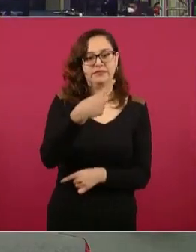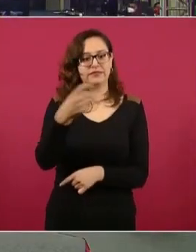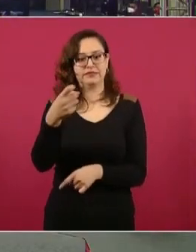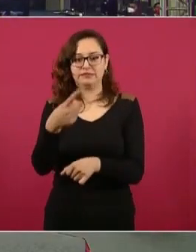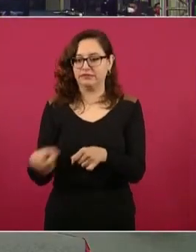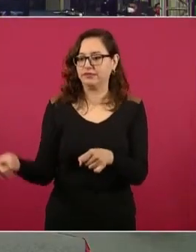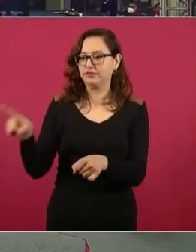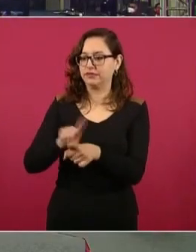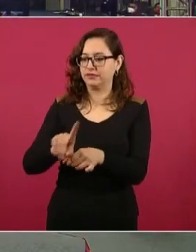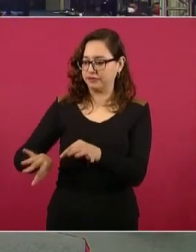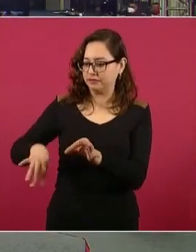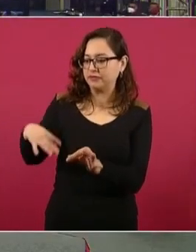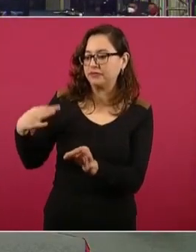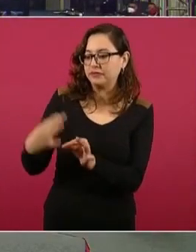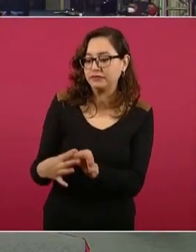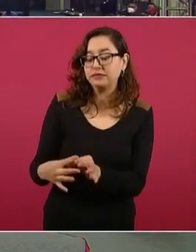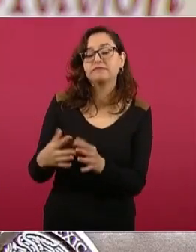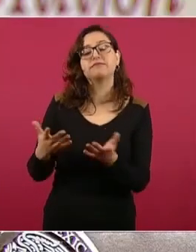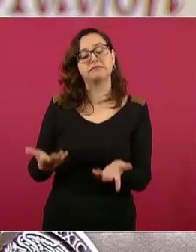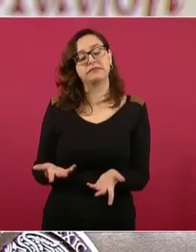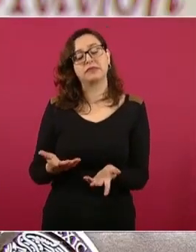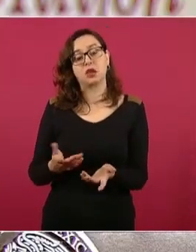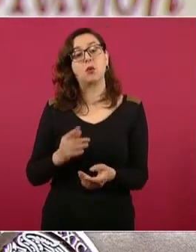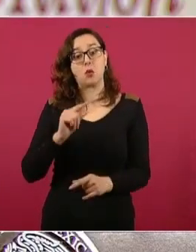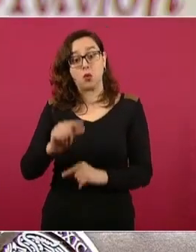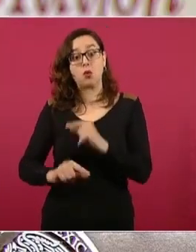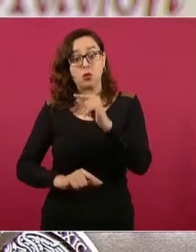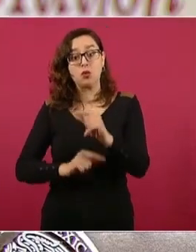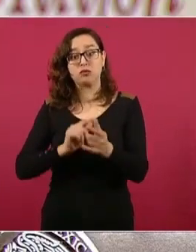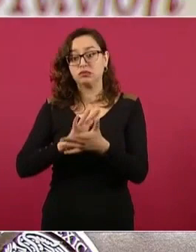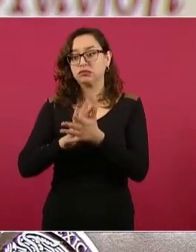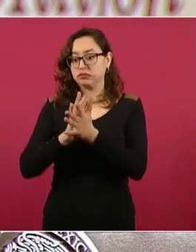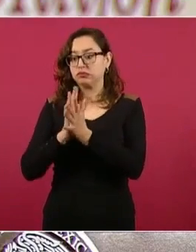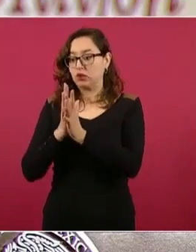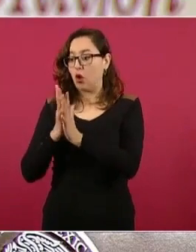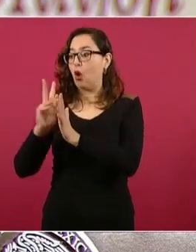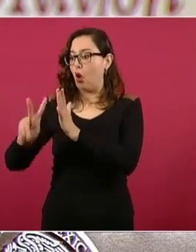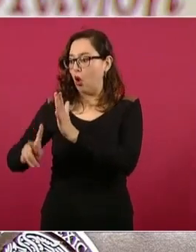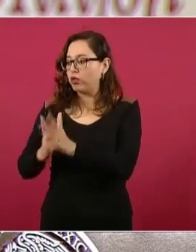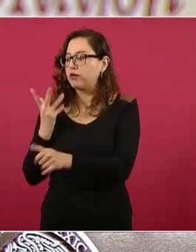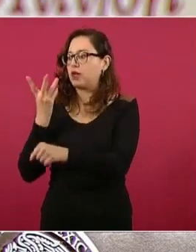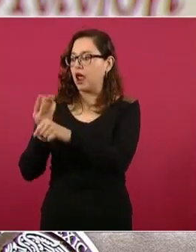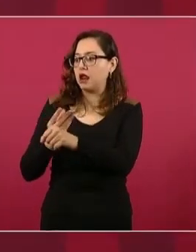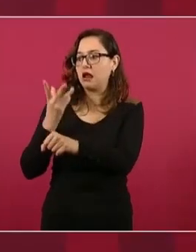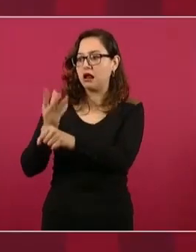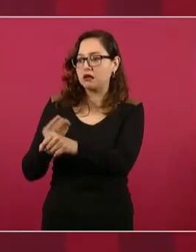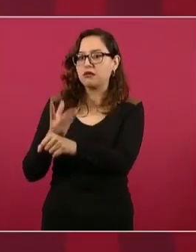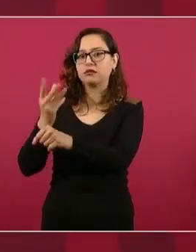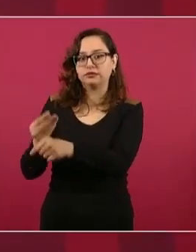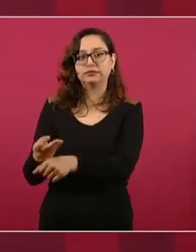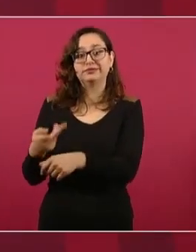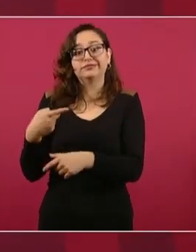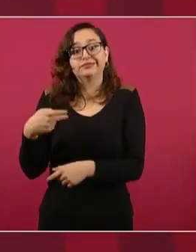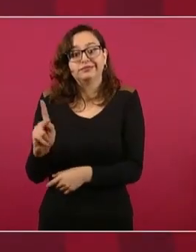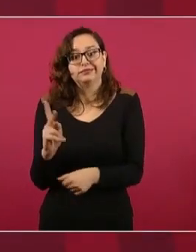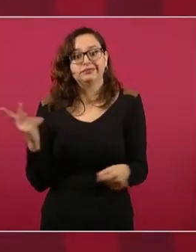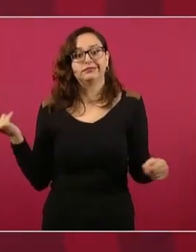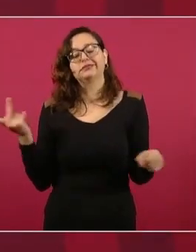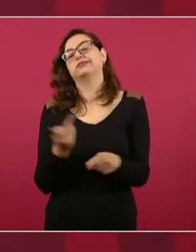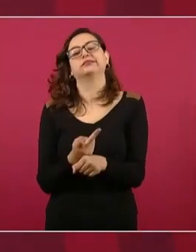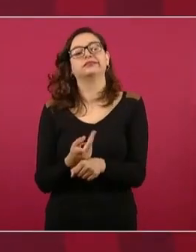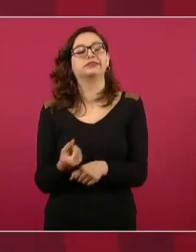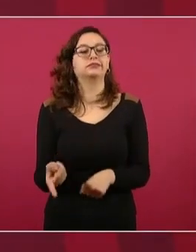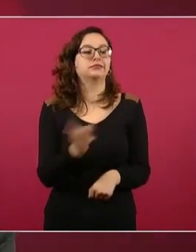estatales de salud. Va a haber una fase de transición. En ese sentido, los consultorios adjuntos o adyacentes a